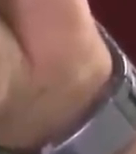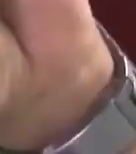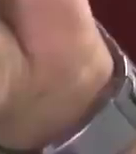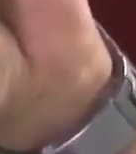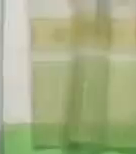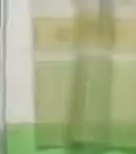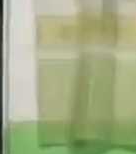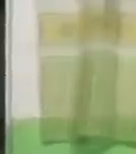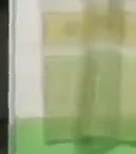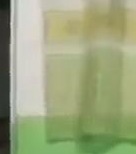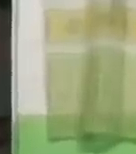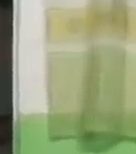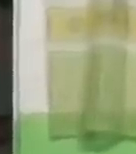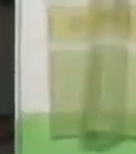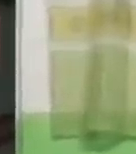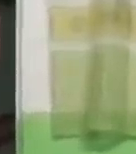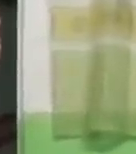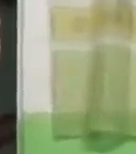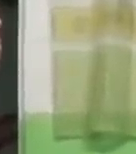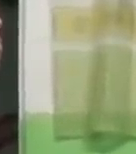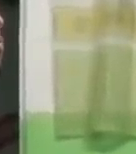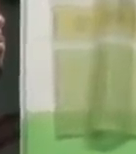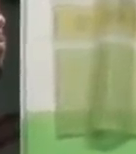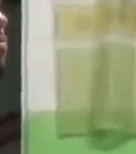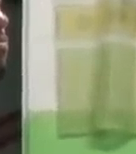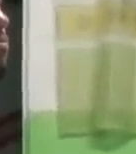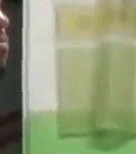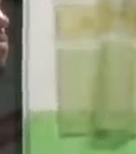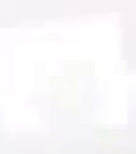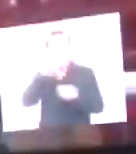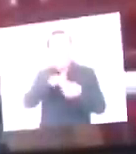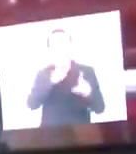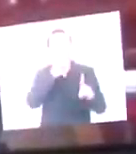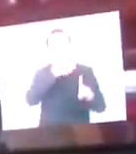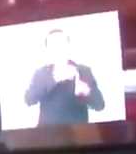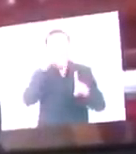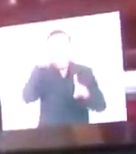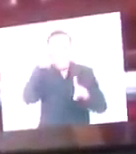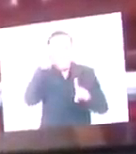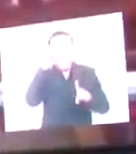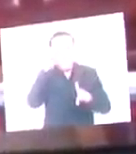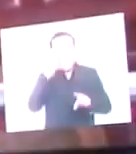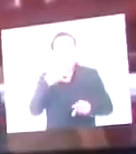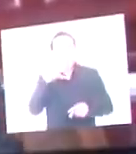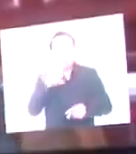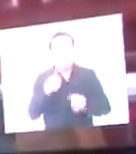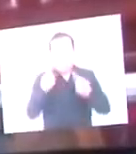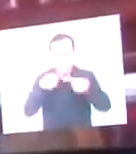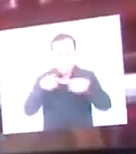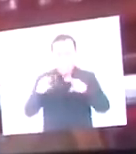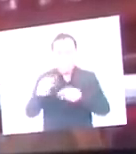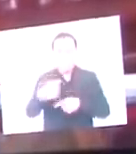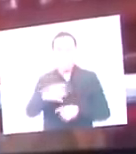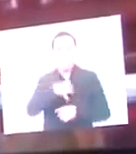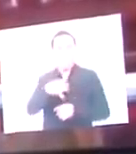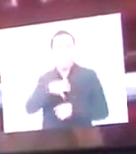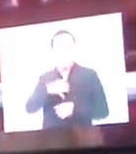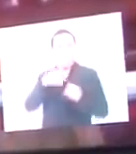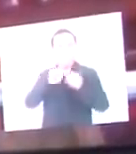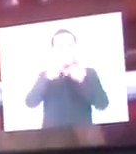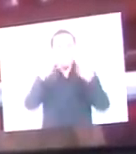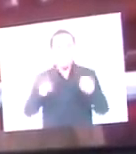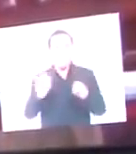él da fe de los cambios positivos que el país está teniendo la muestra de ello que el link del hospital pues algo